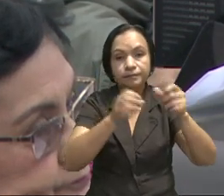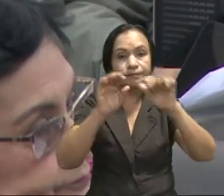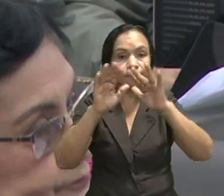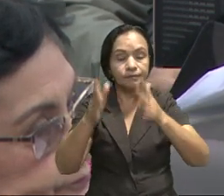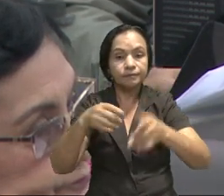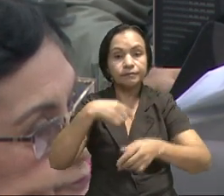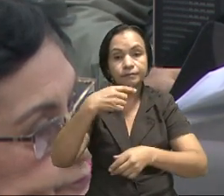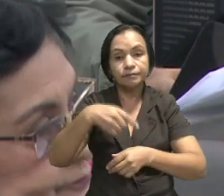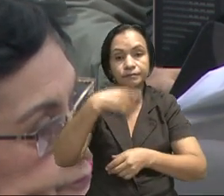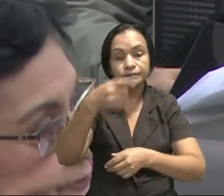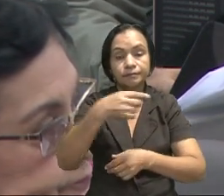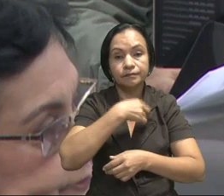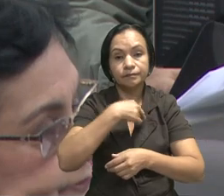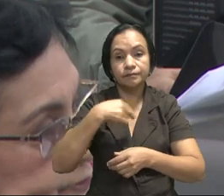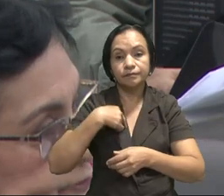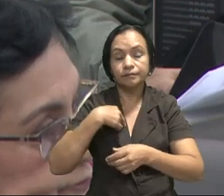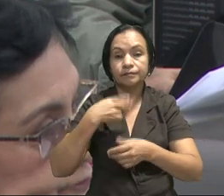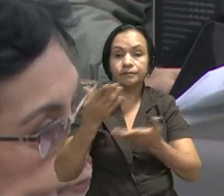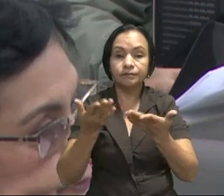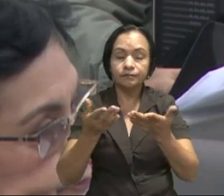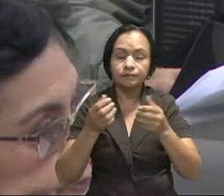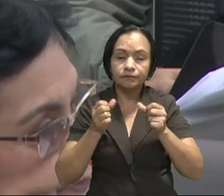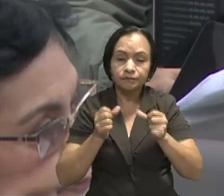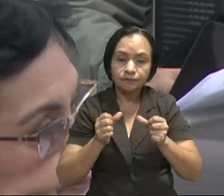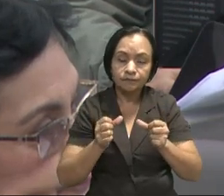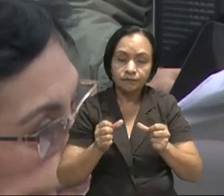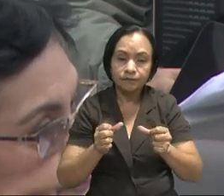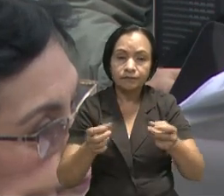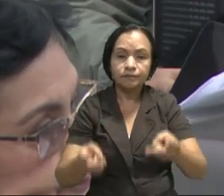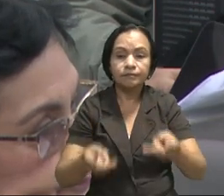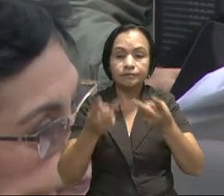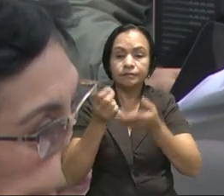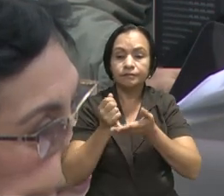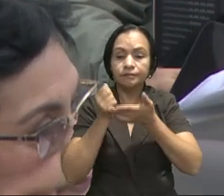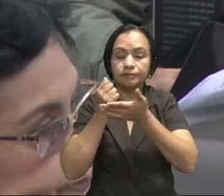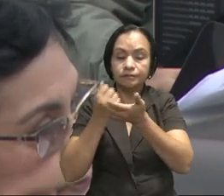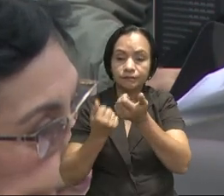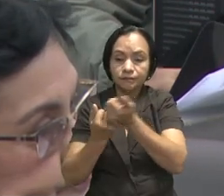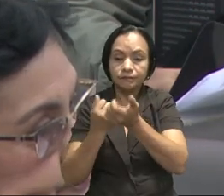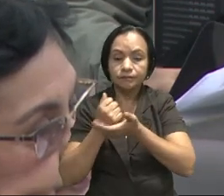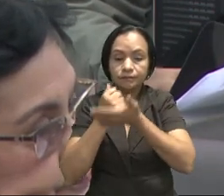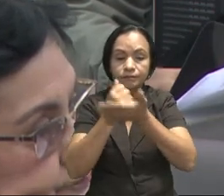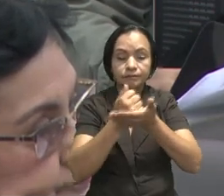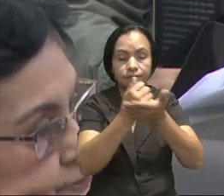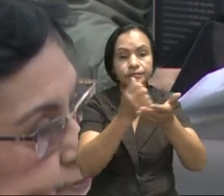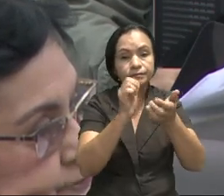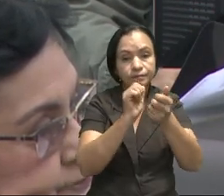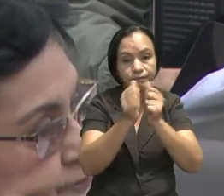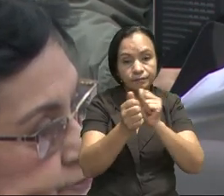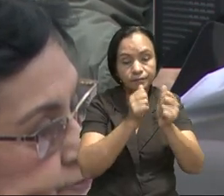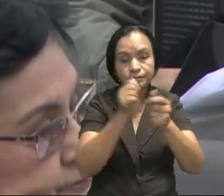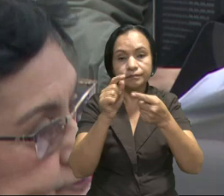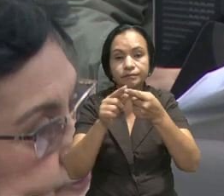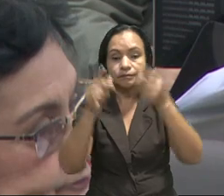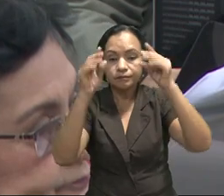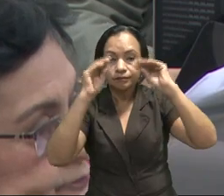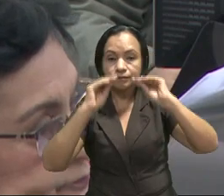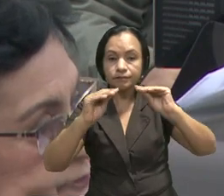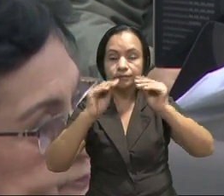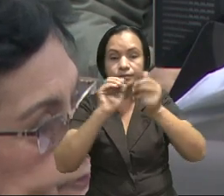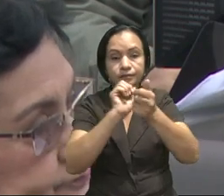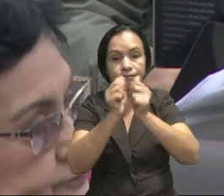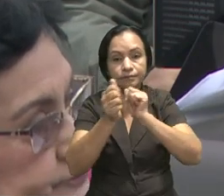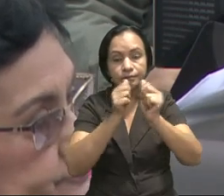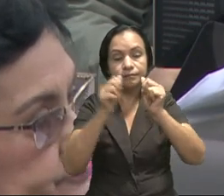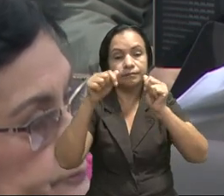que día a día realizan una inestimable contribución a la promoción del deporte y la educación